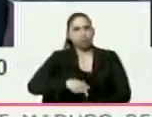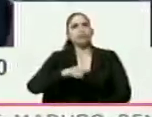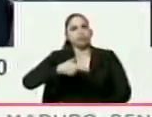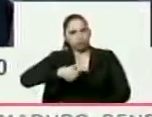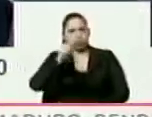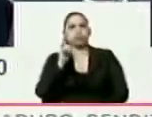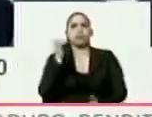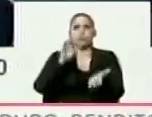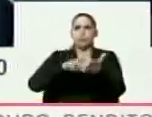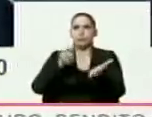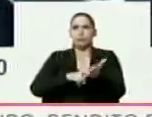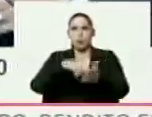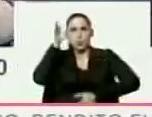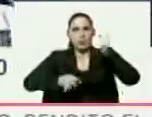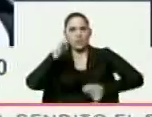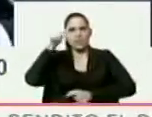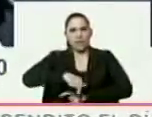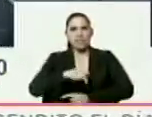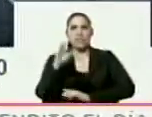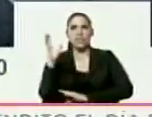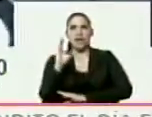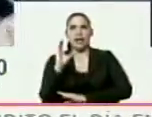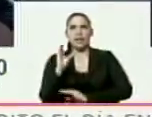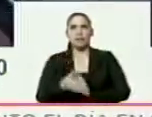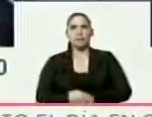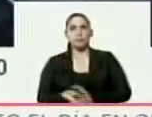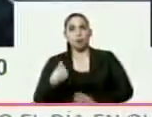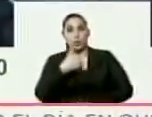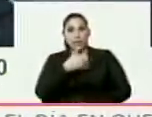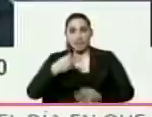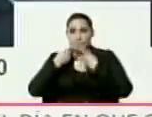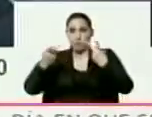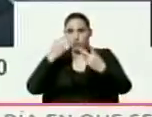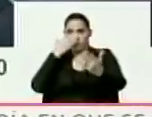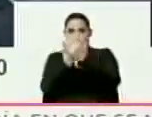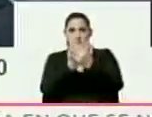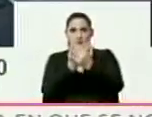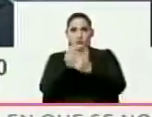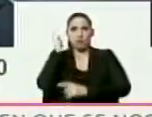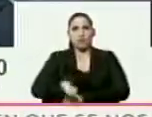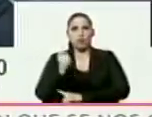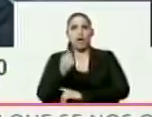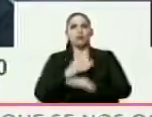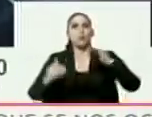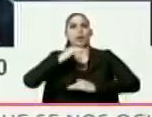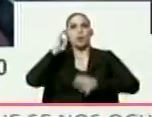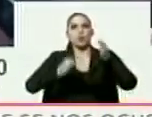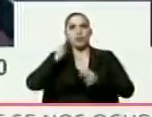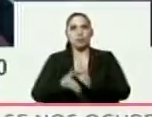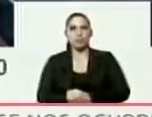aquí sí va a haber justicia. Quería anunciar esto ante este Tribunal Supremo